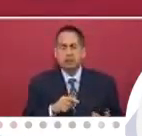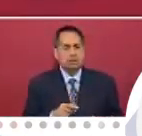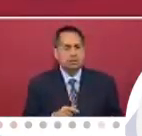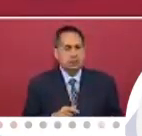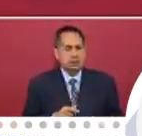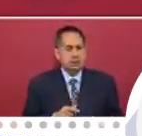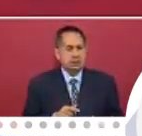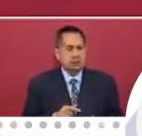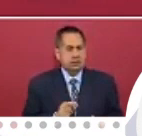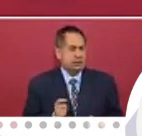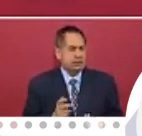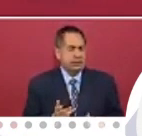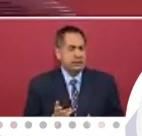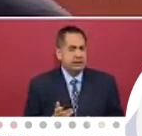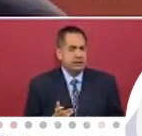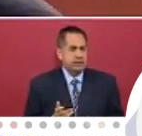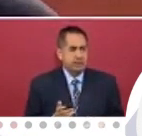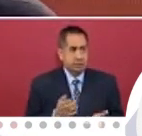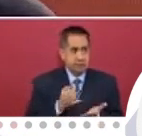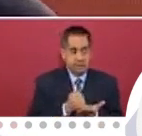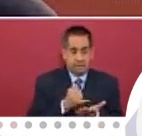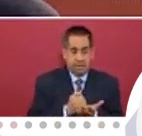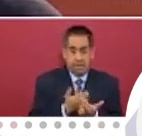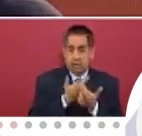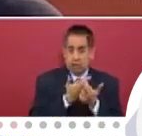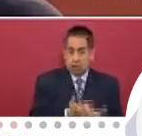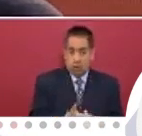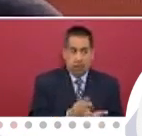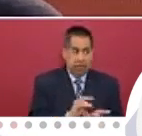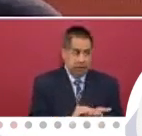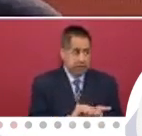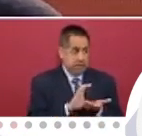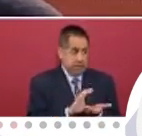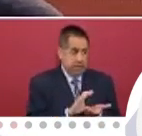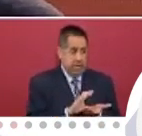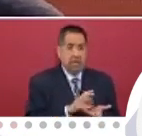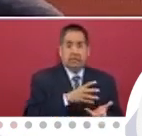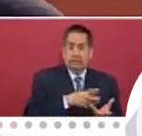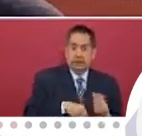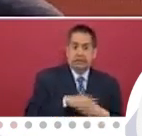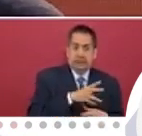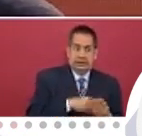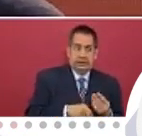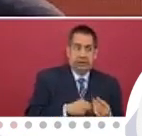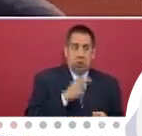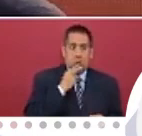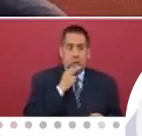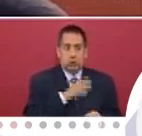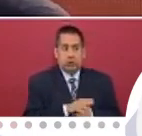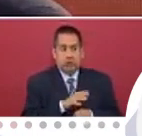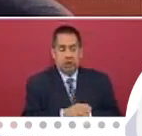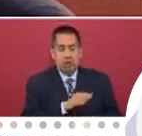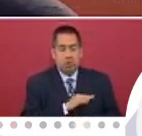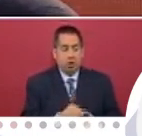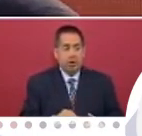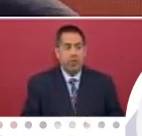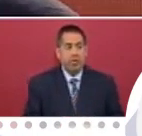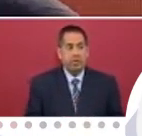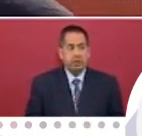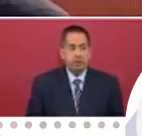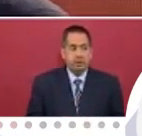1,200 millones de pesos cada año los que Andrés Manuel de alguna manera dice que se